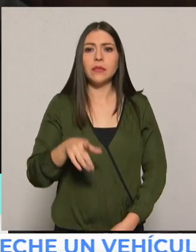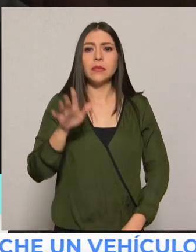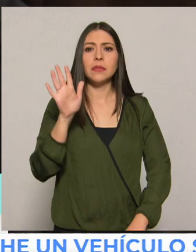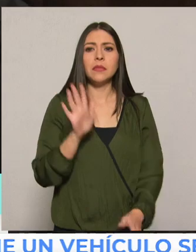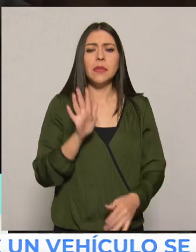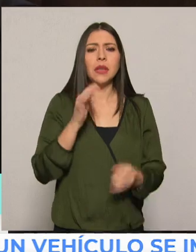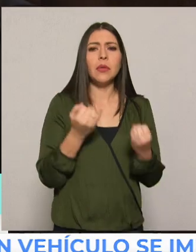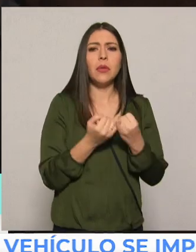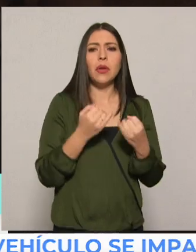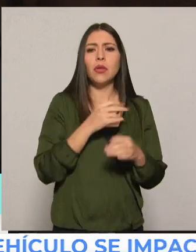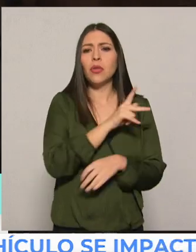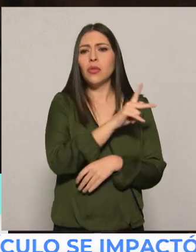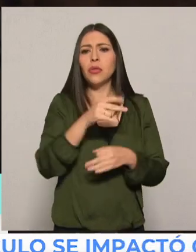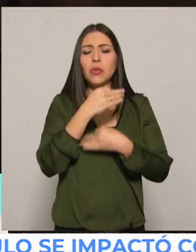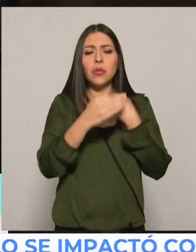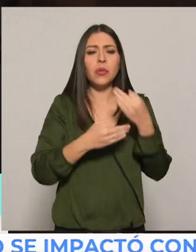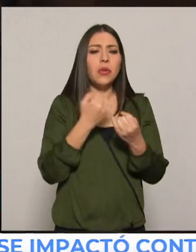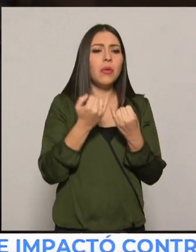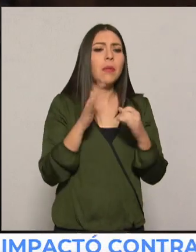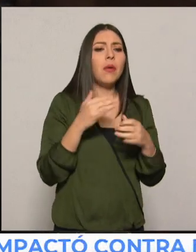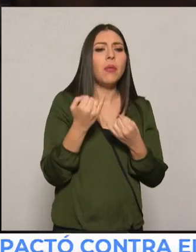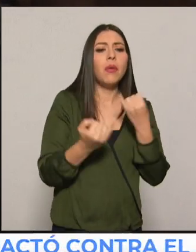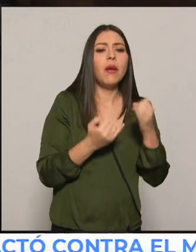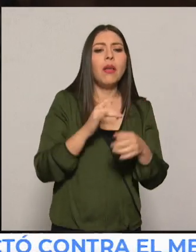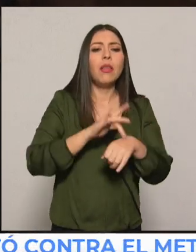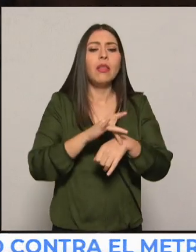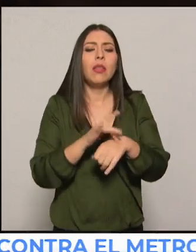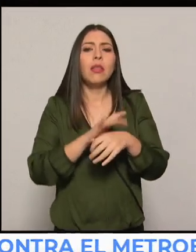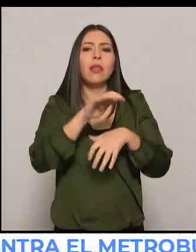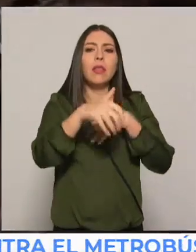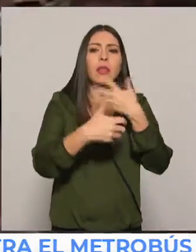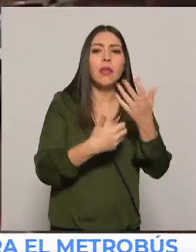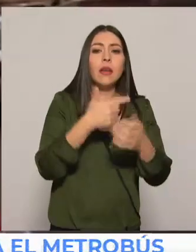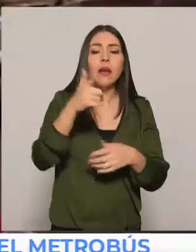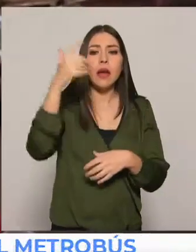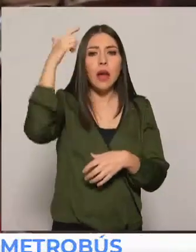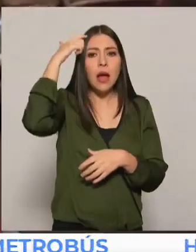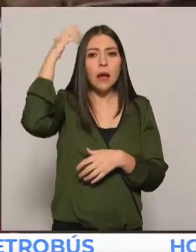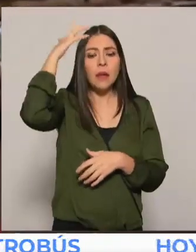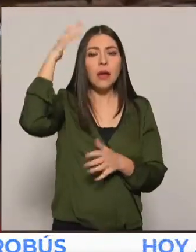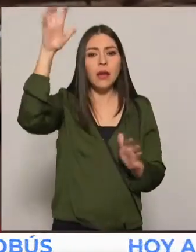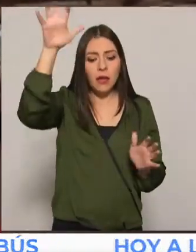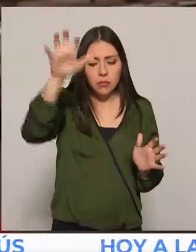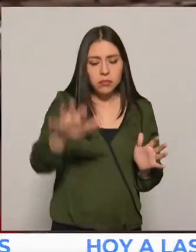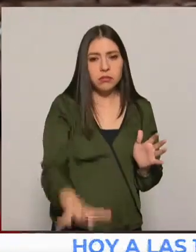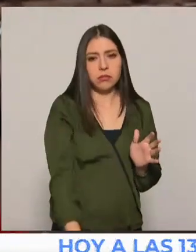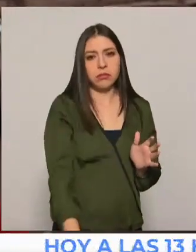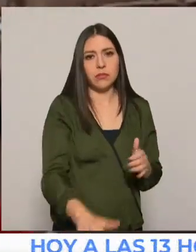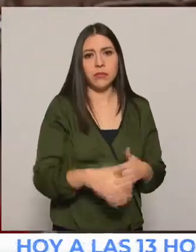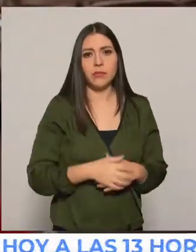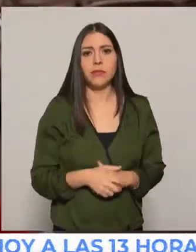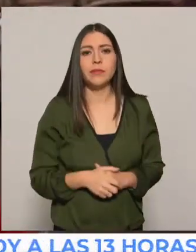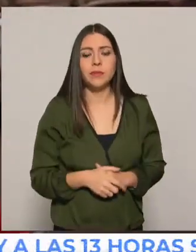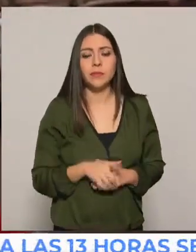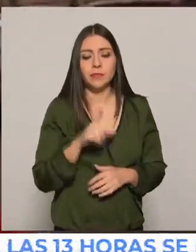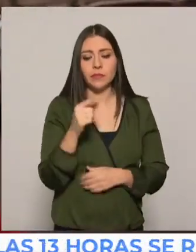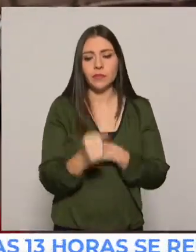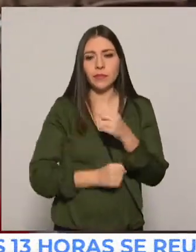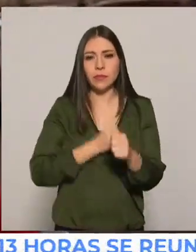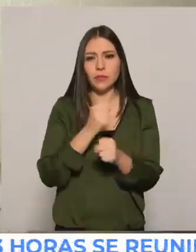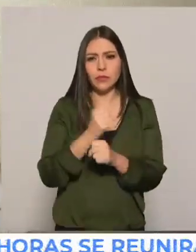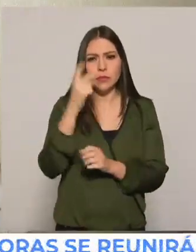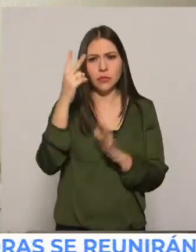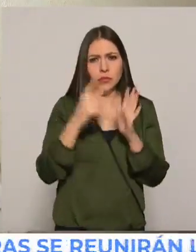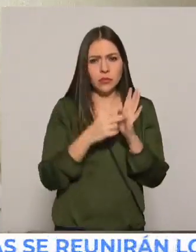jugueteaba con todos, me toma de la cabeza y me empezó a bajar. En el año 2004 decidió denunciar la situación ante